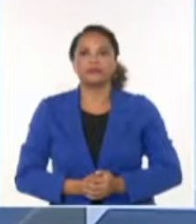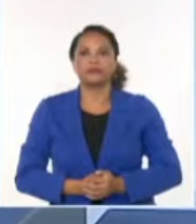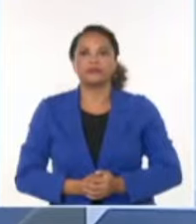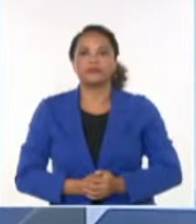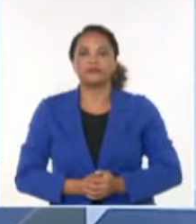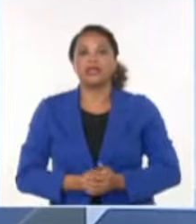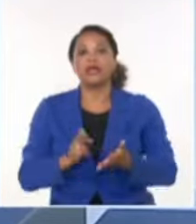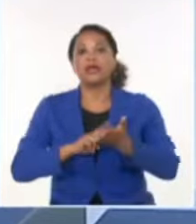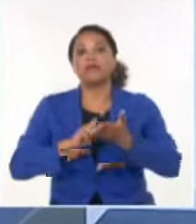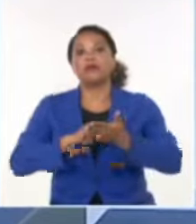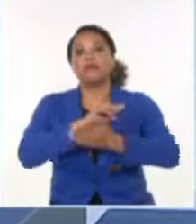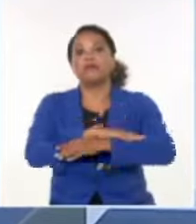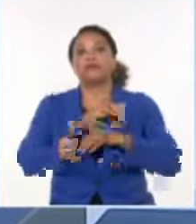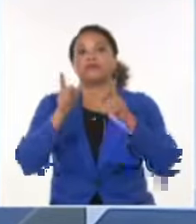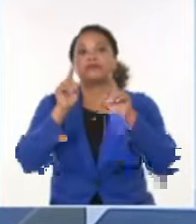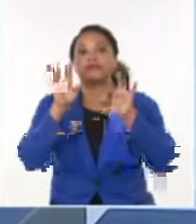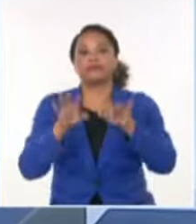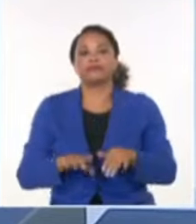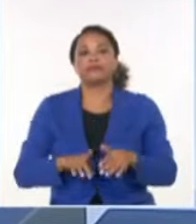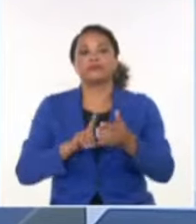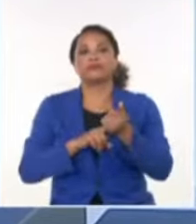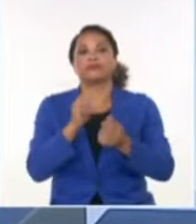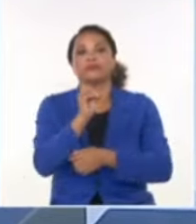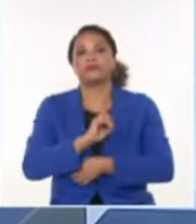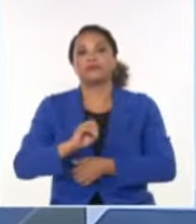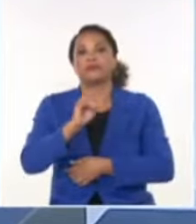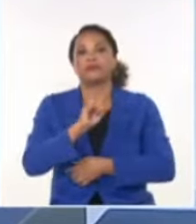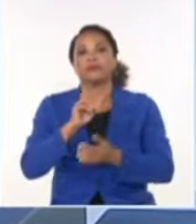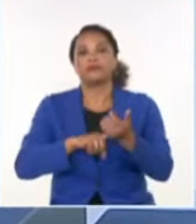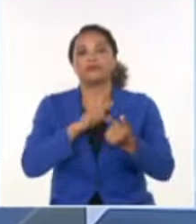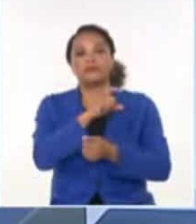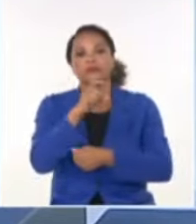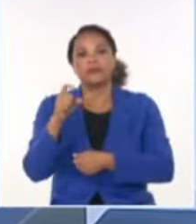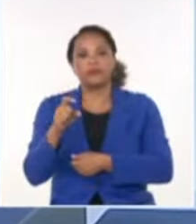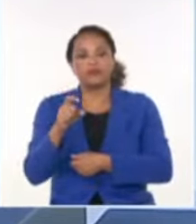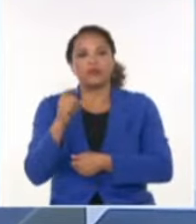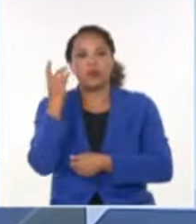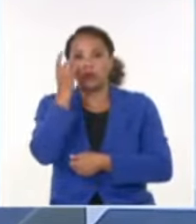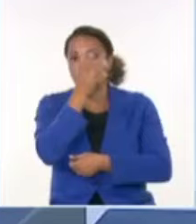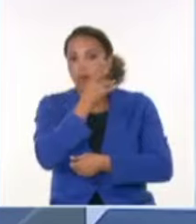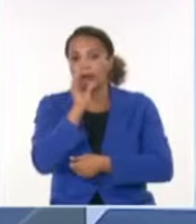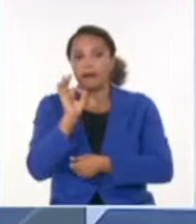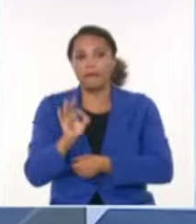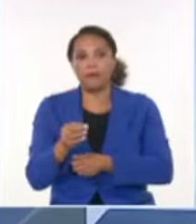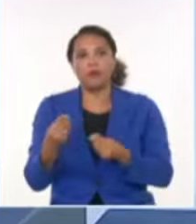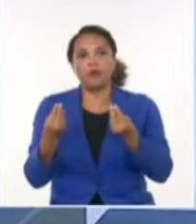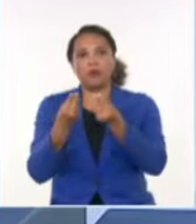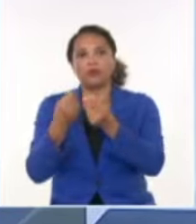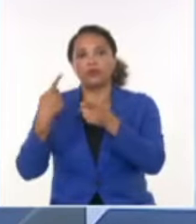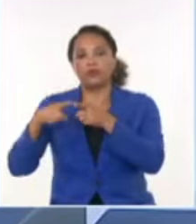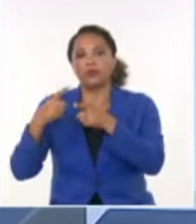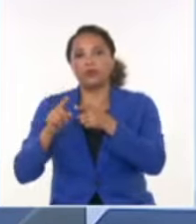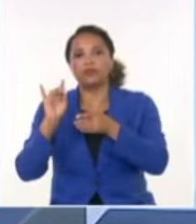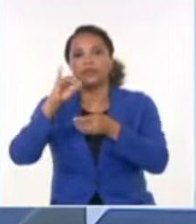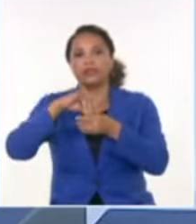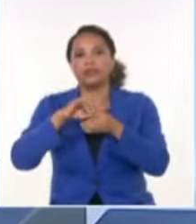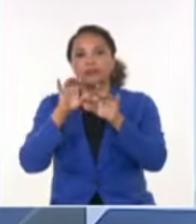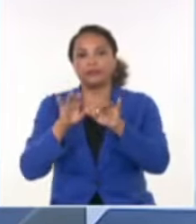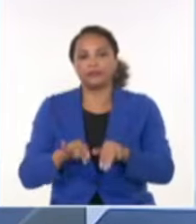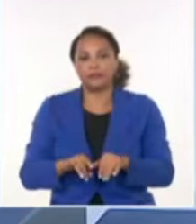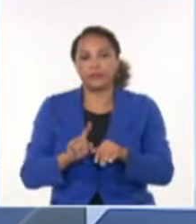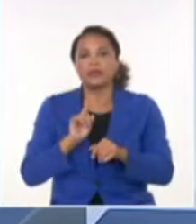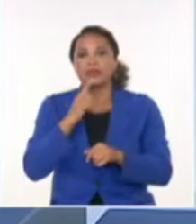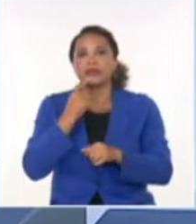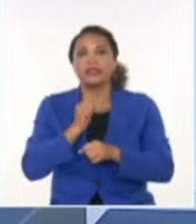el miembro del buró político y secretario de organización del comité central del partido Roberto Morales Ojeda acompañado por el integrante del secretariado de es